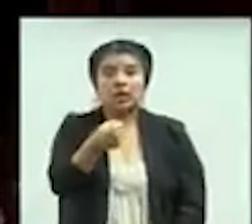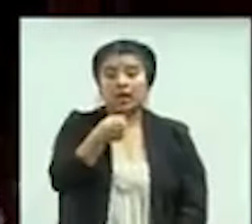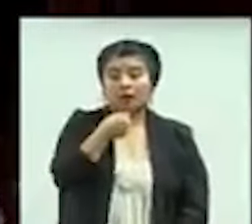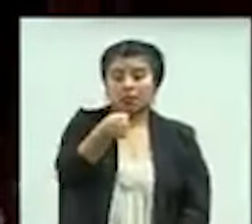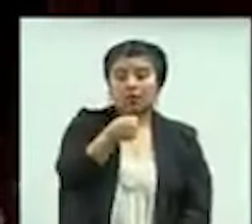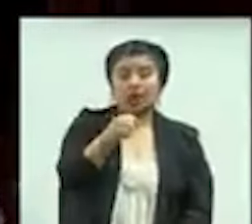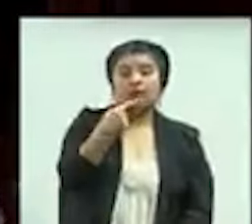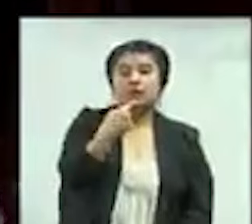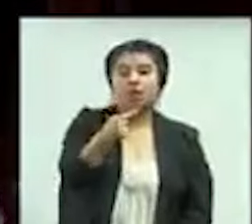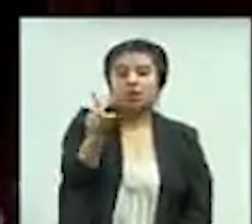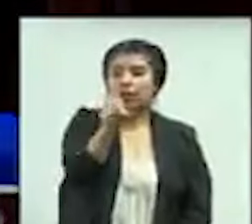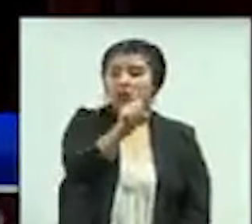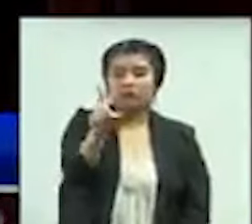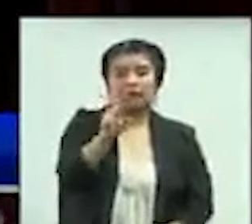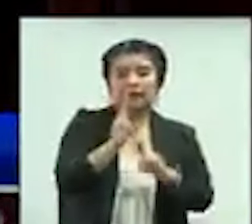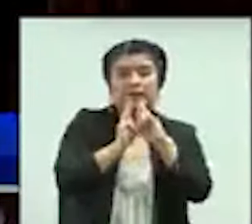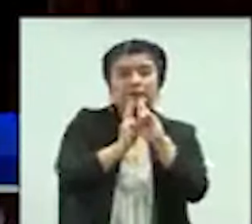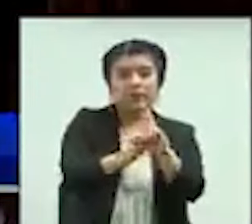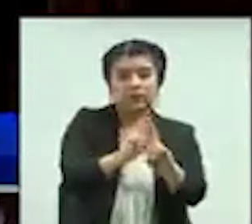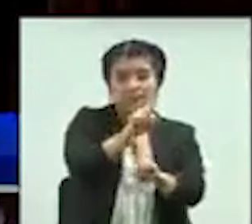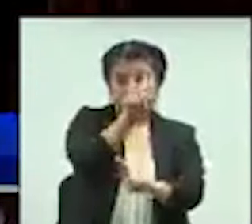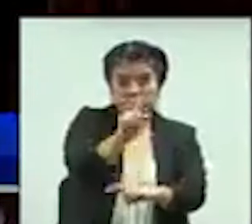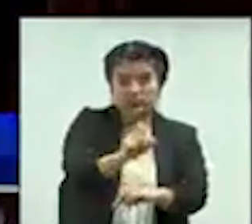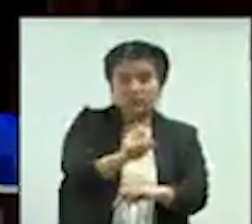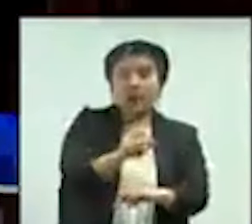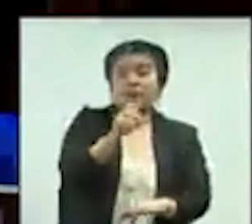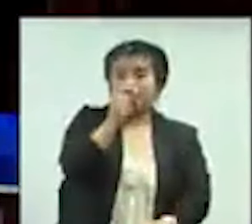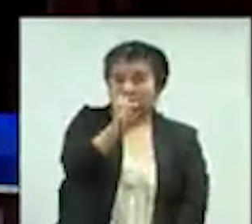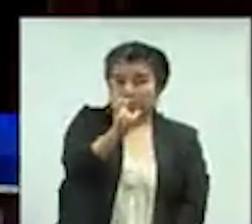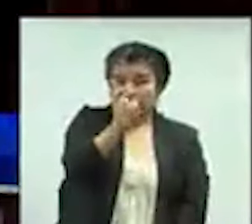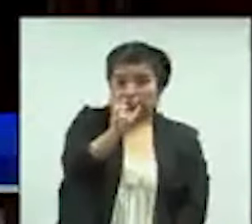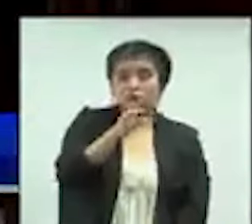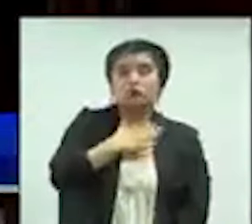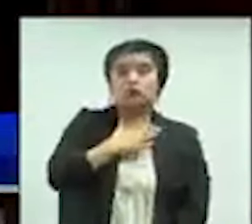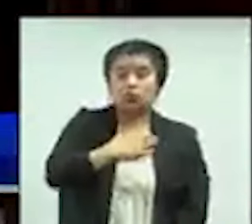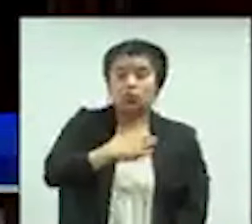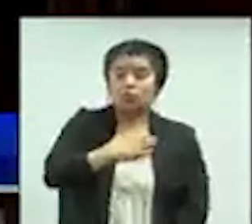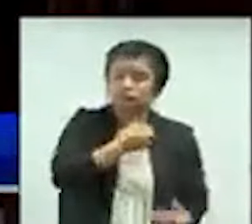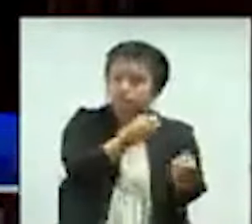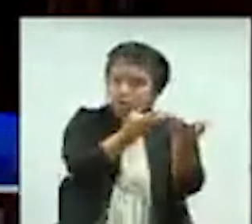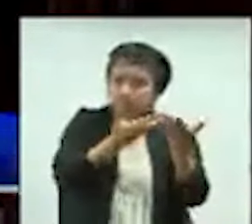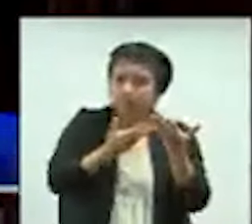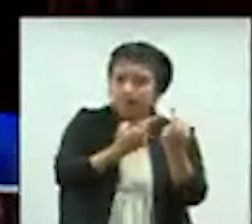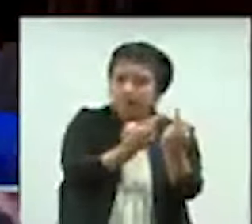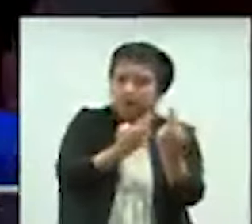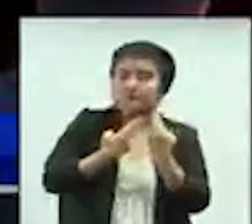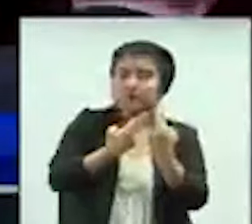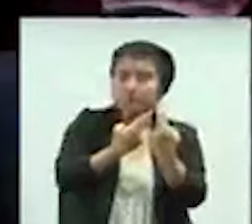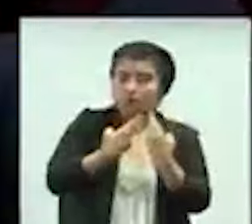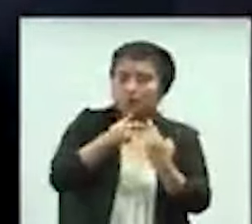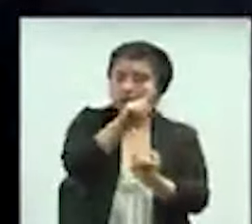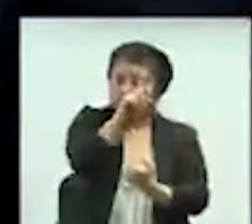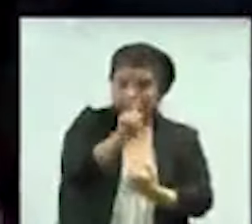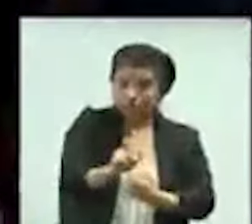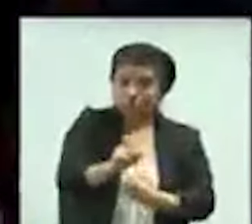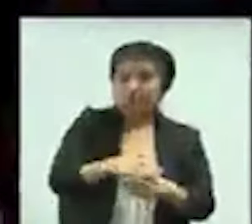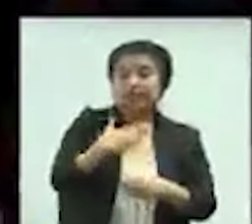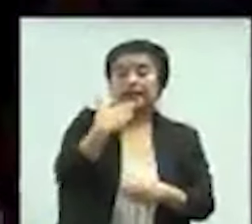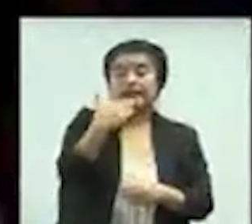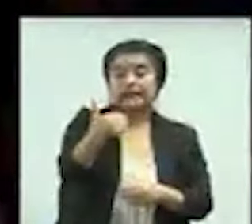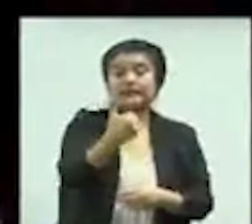no iba a responder la pregunta. Por esa misma razón, estoy pidiendo que responda la pregunta. Gracias, presidente.